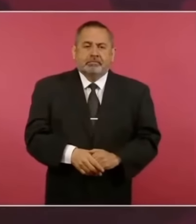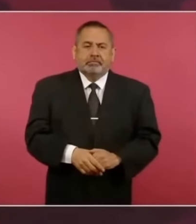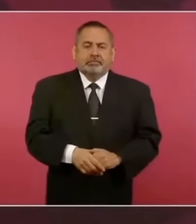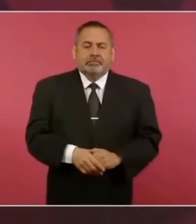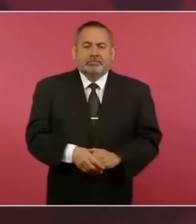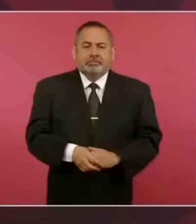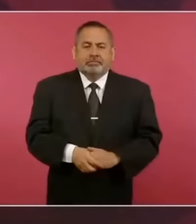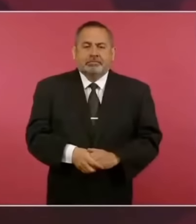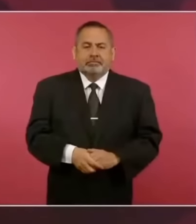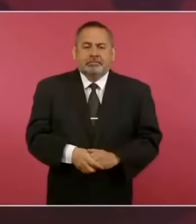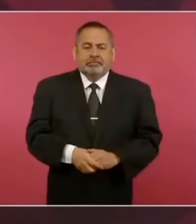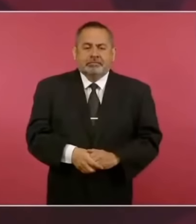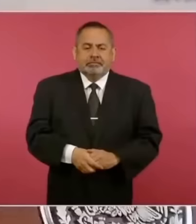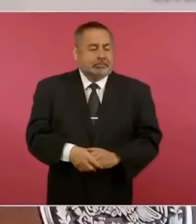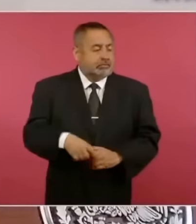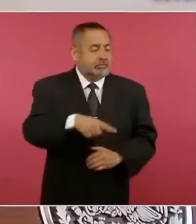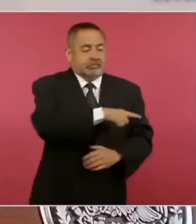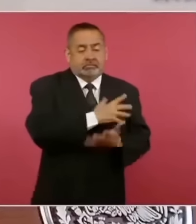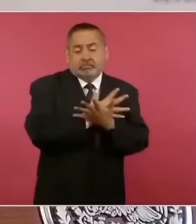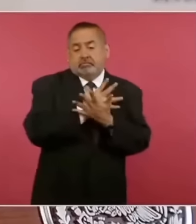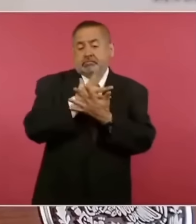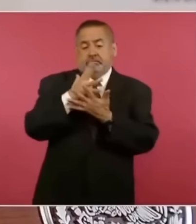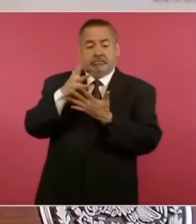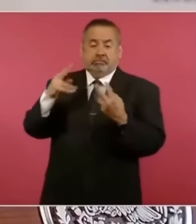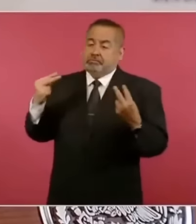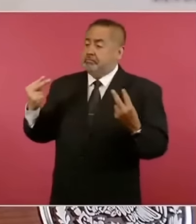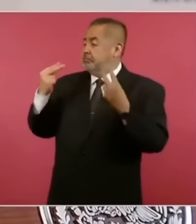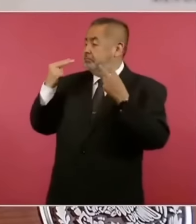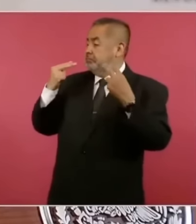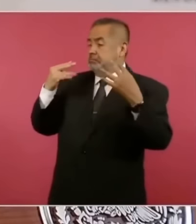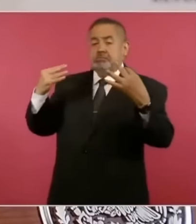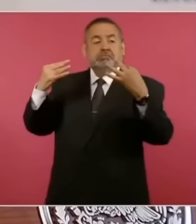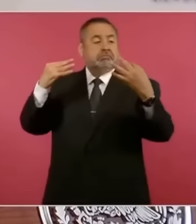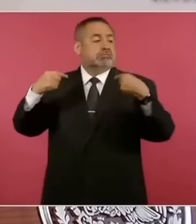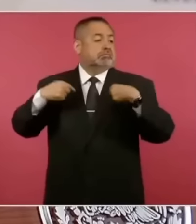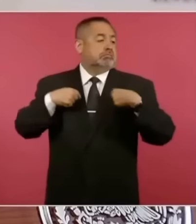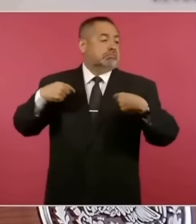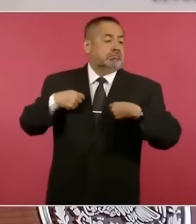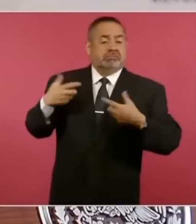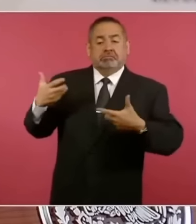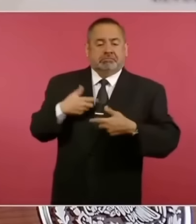hay mucho protagonismo vamos a decir